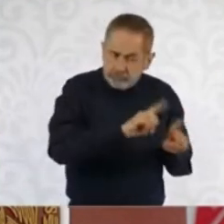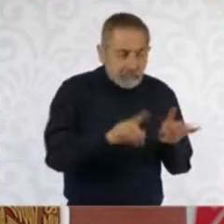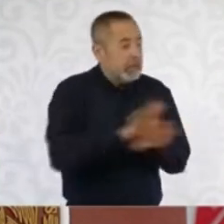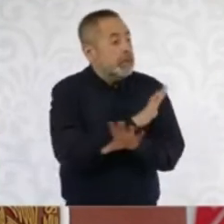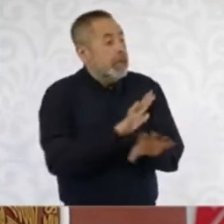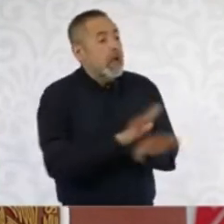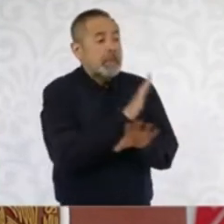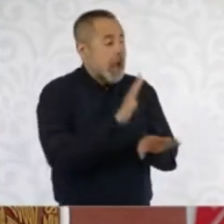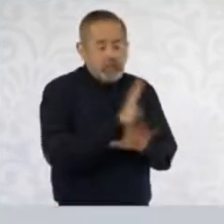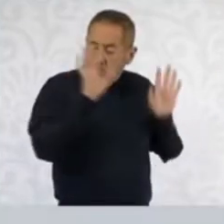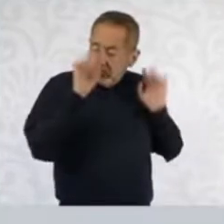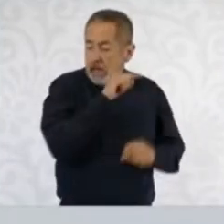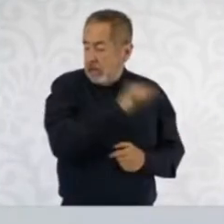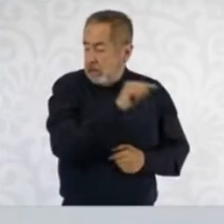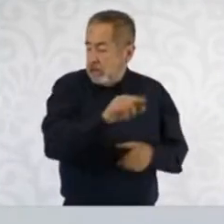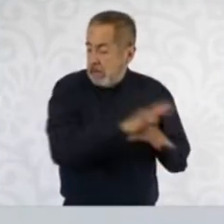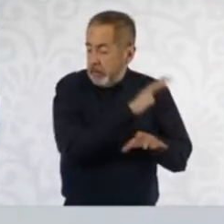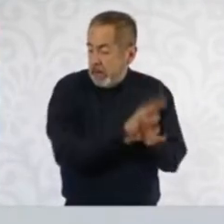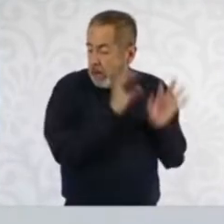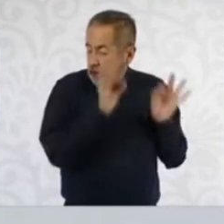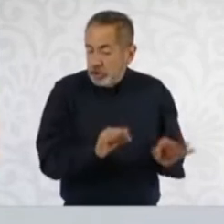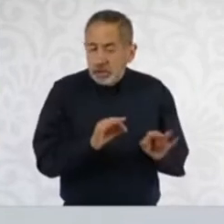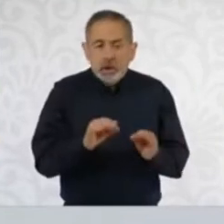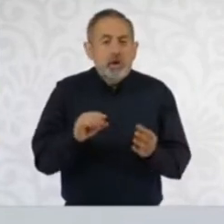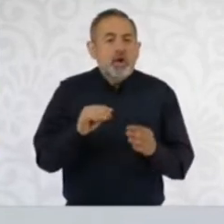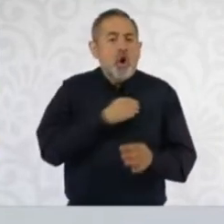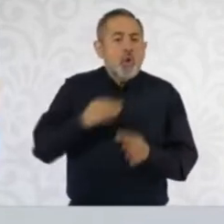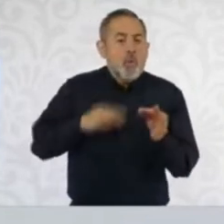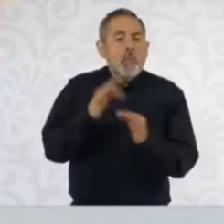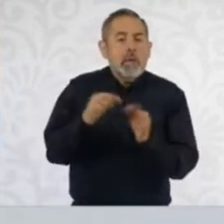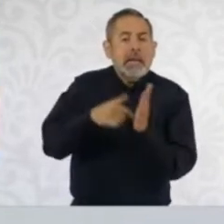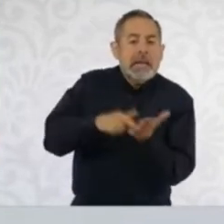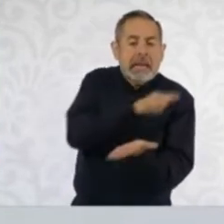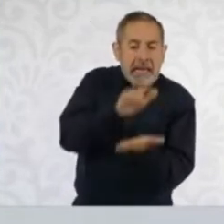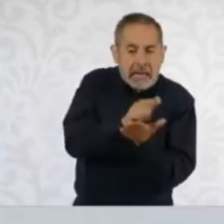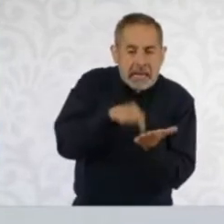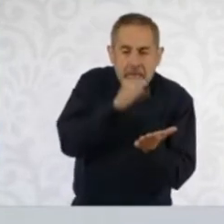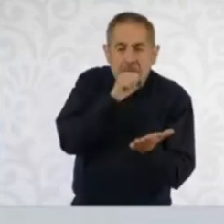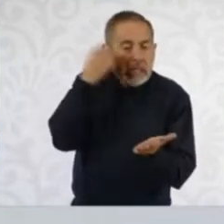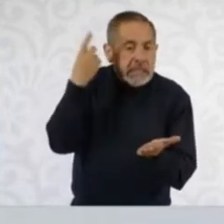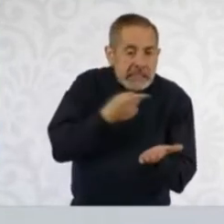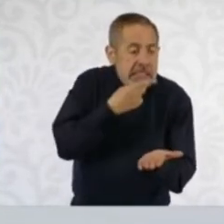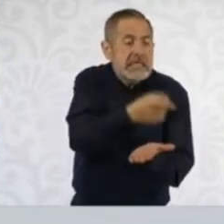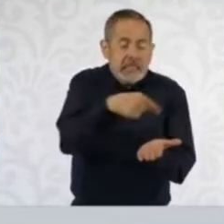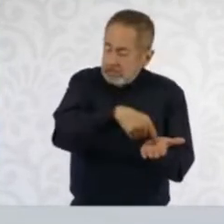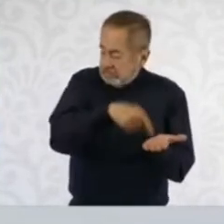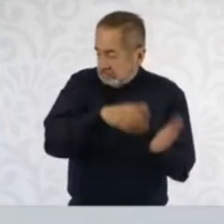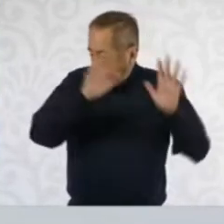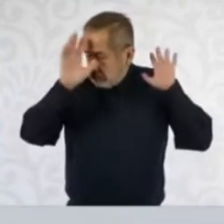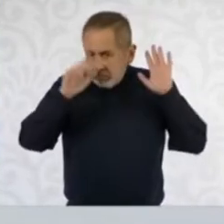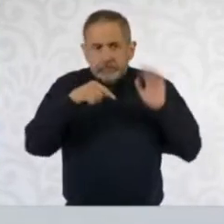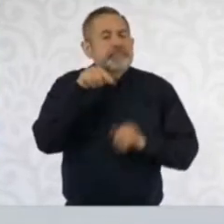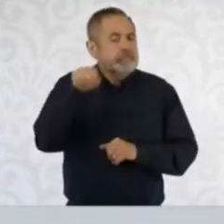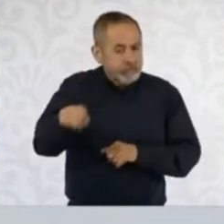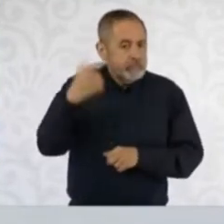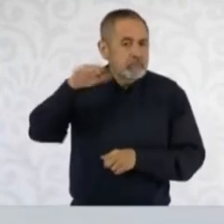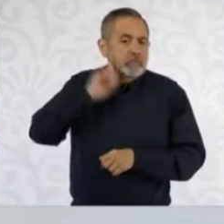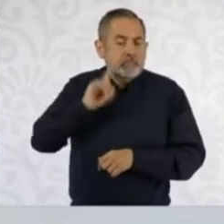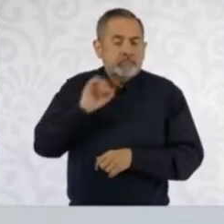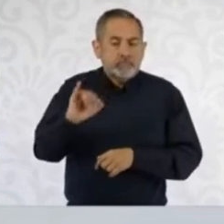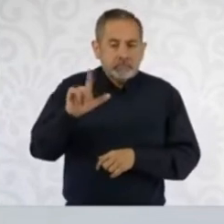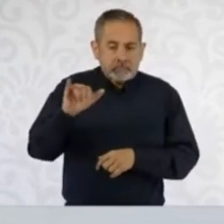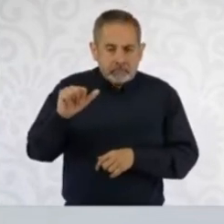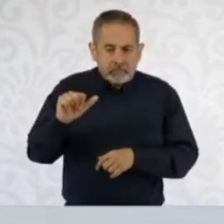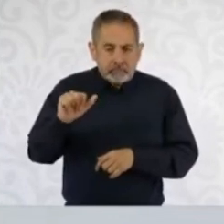esos desarrollos inmobiliarios para que cumplieran con el uso de suelo o con la norma. Ahí estaba Ileana Villalobos, que hoy